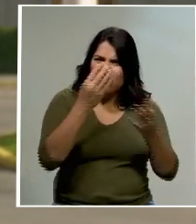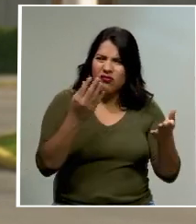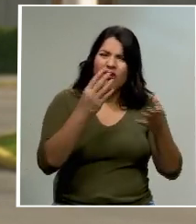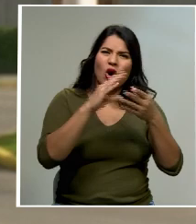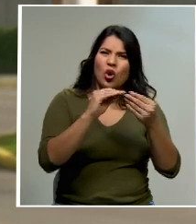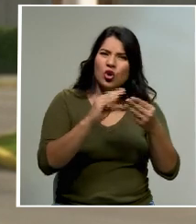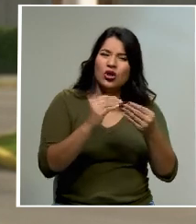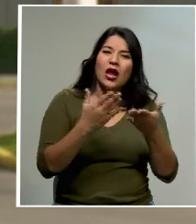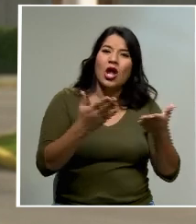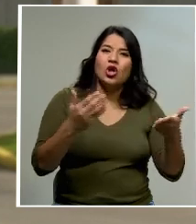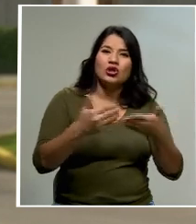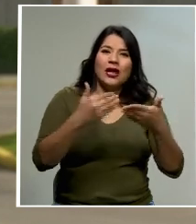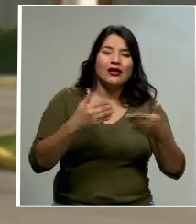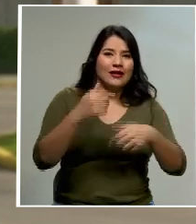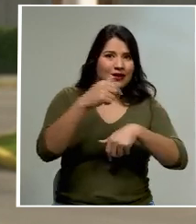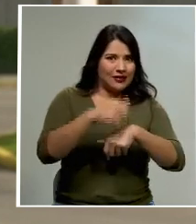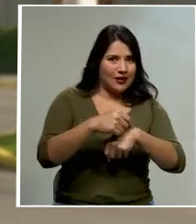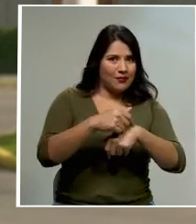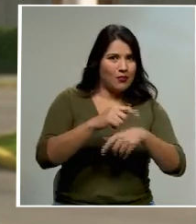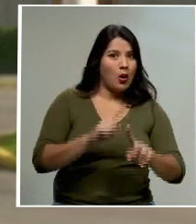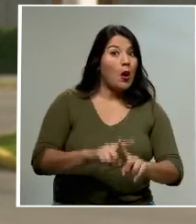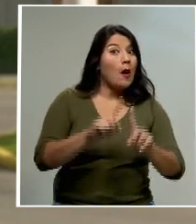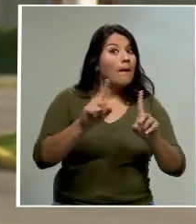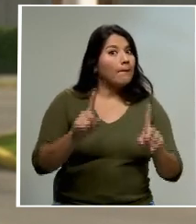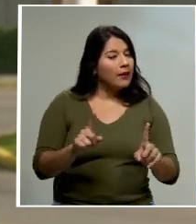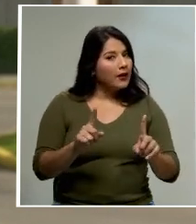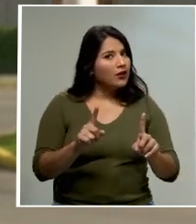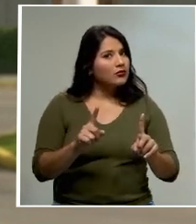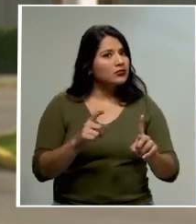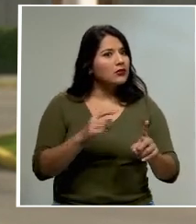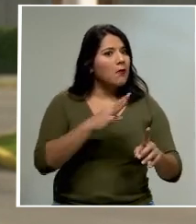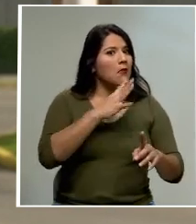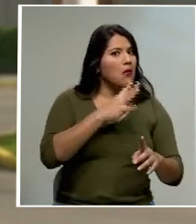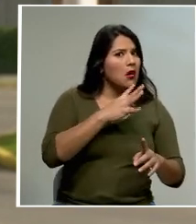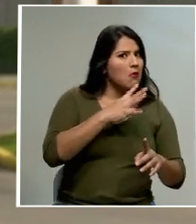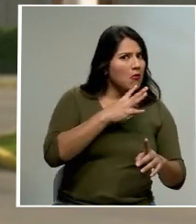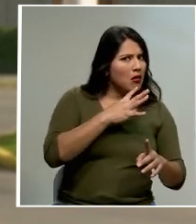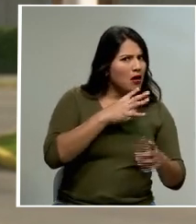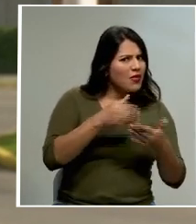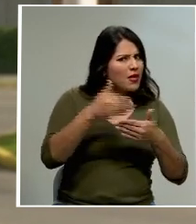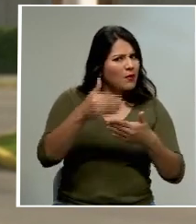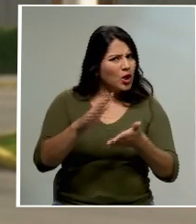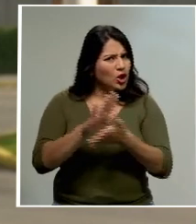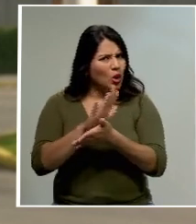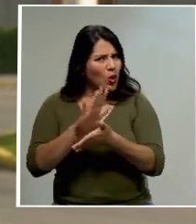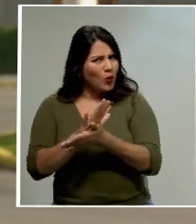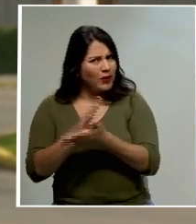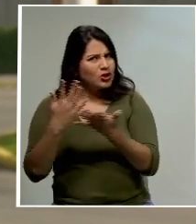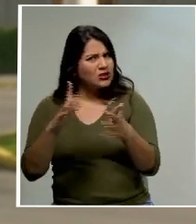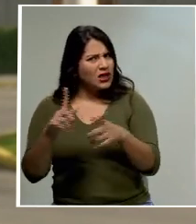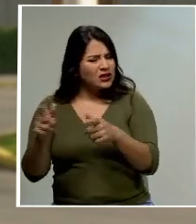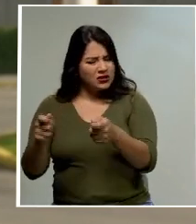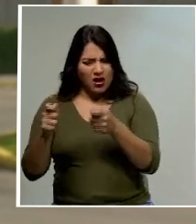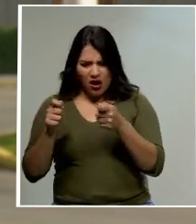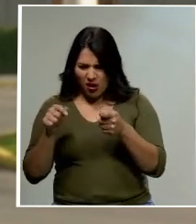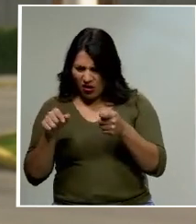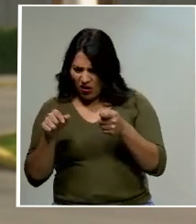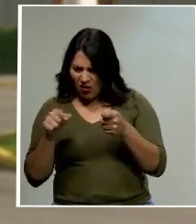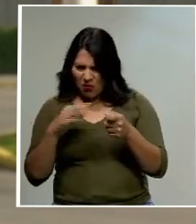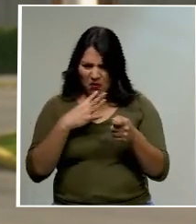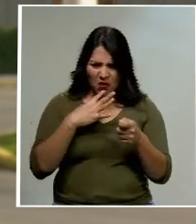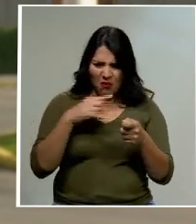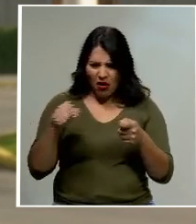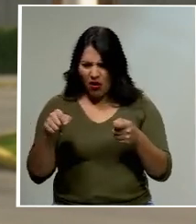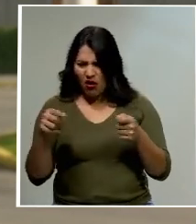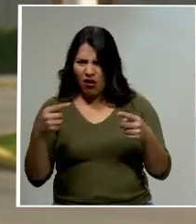no necesariamente son los mismos que podrían emitir o que quisieran plasmar en ese proyecto de resolución los demás